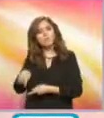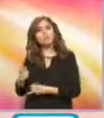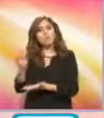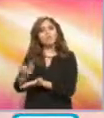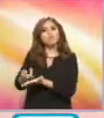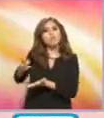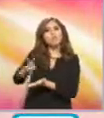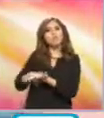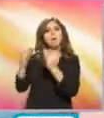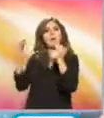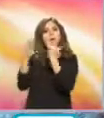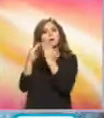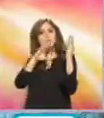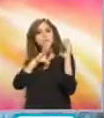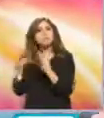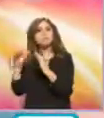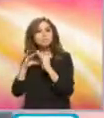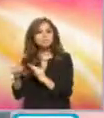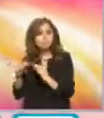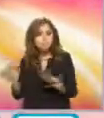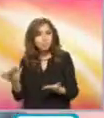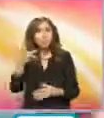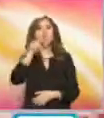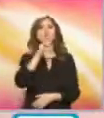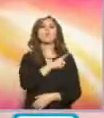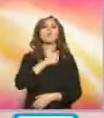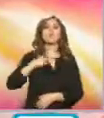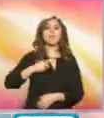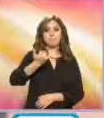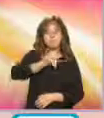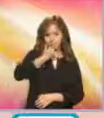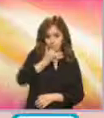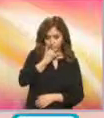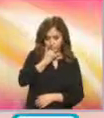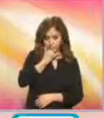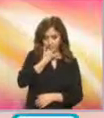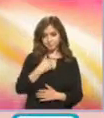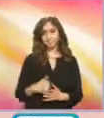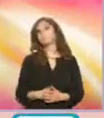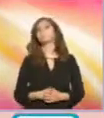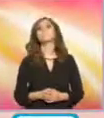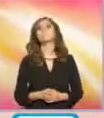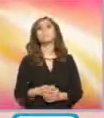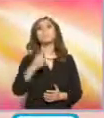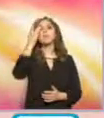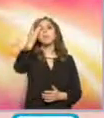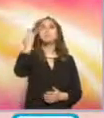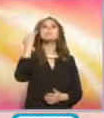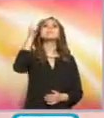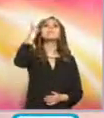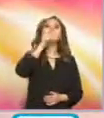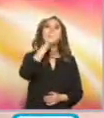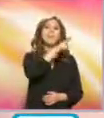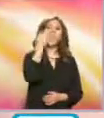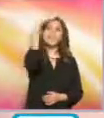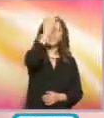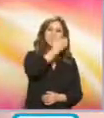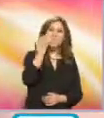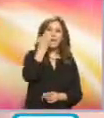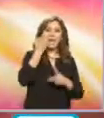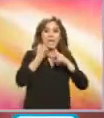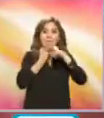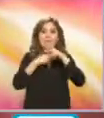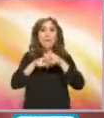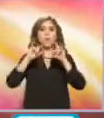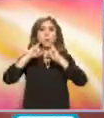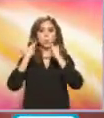equivocados. Siempre hay juntas informativas al principio de año, generalmente a mediados de año y a finales de año. Si puedes acudir,